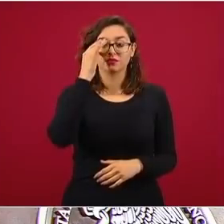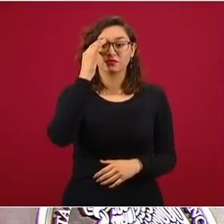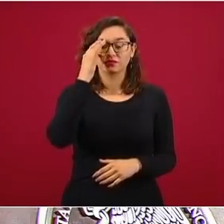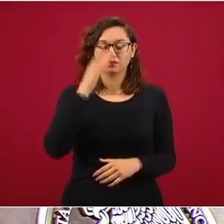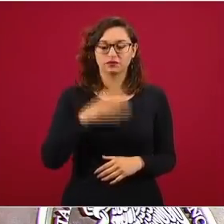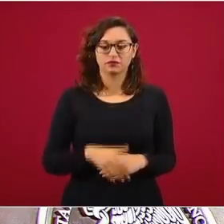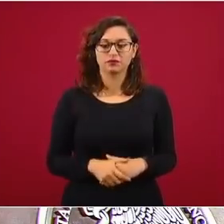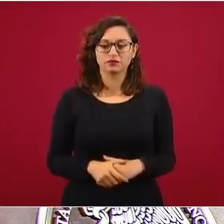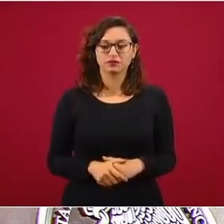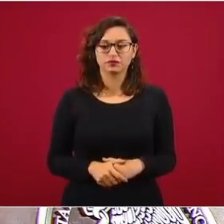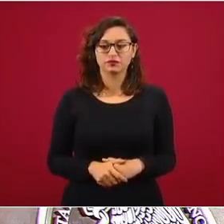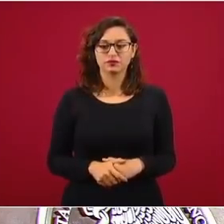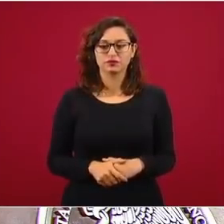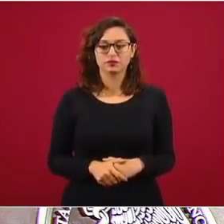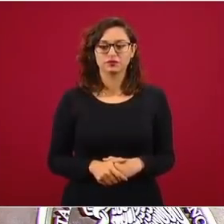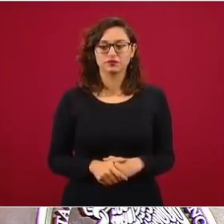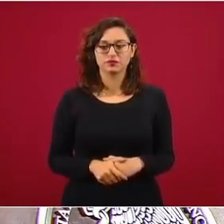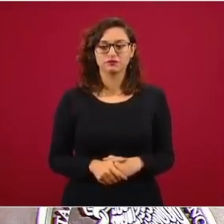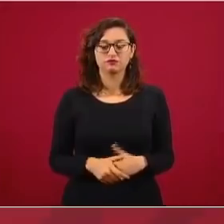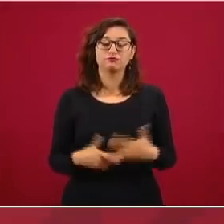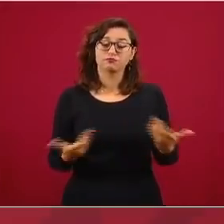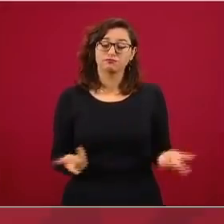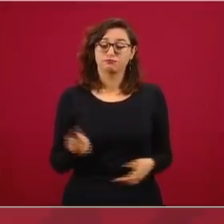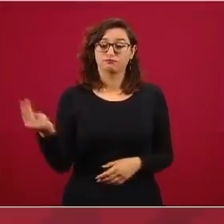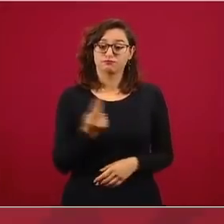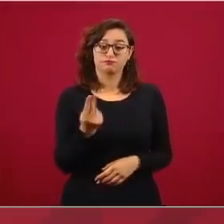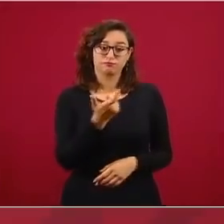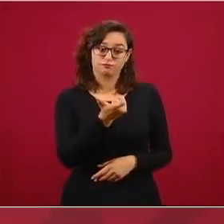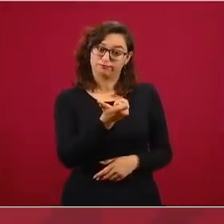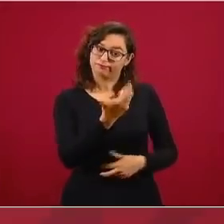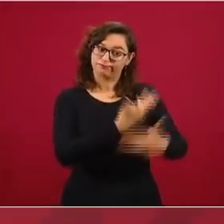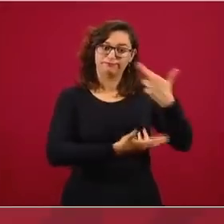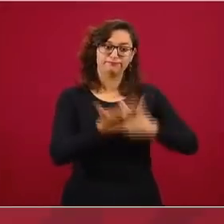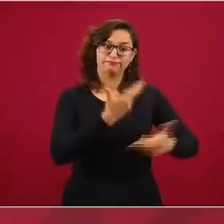Entonces necesitamos recuperar.